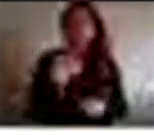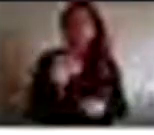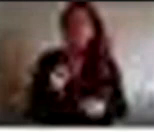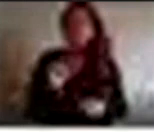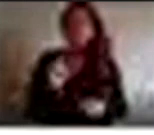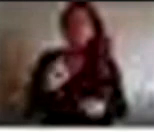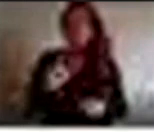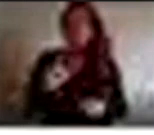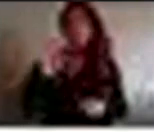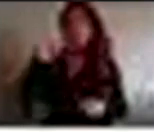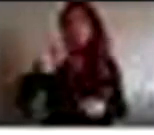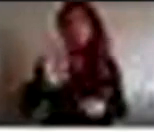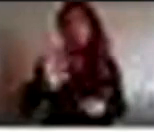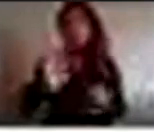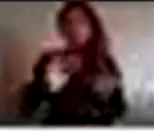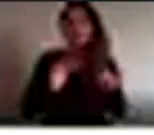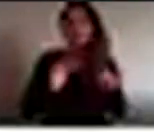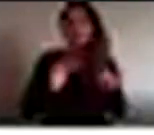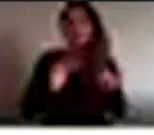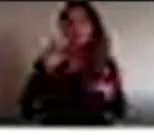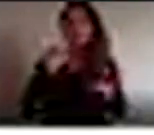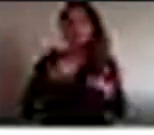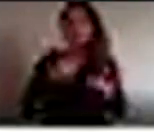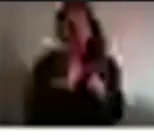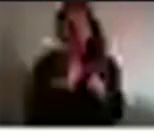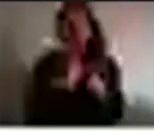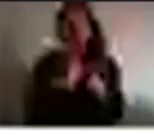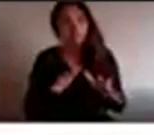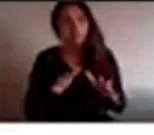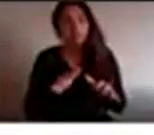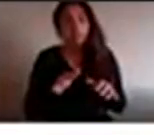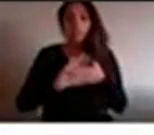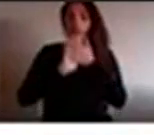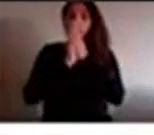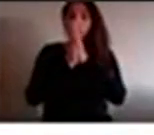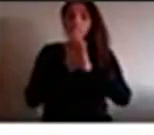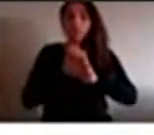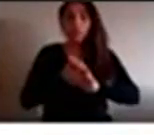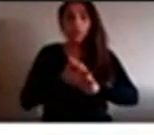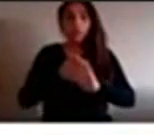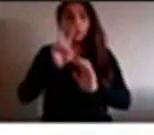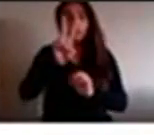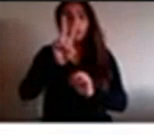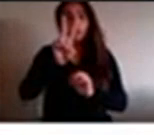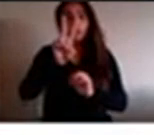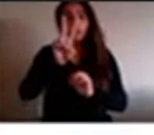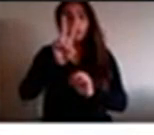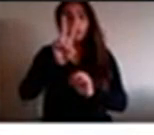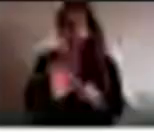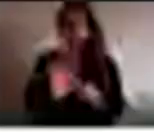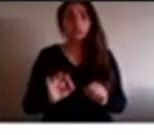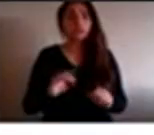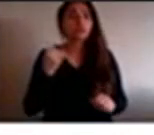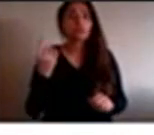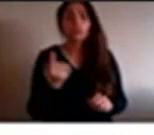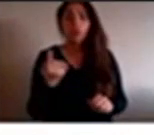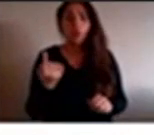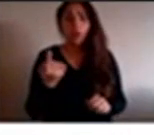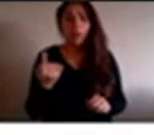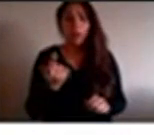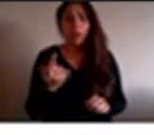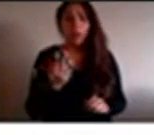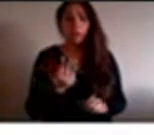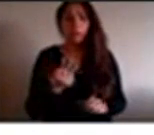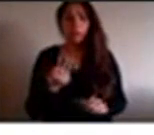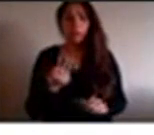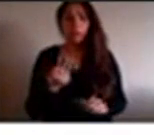moderada, y de ese total, es decir, del 20% de la población adulta, solamente un 39.3% de estas se encuentra